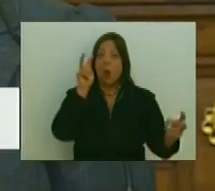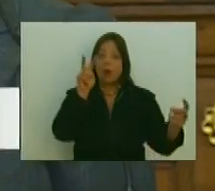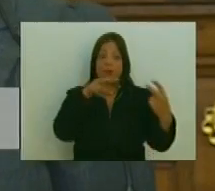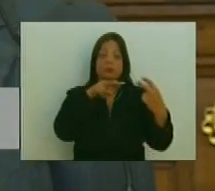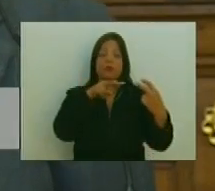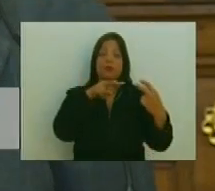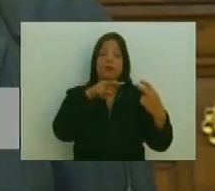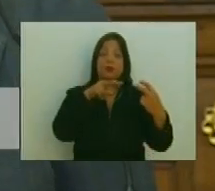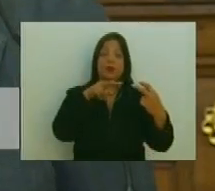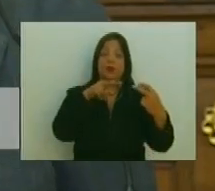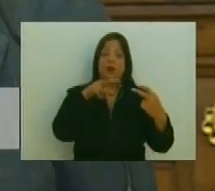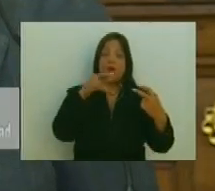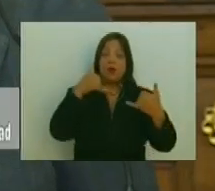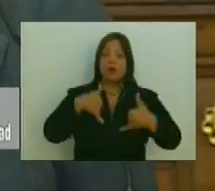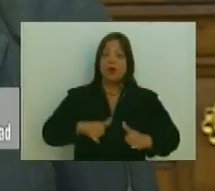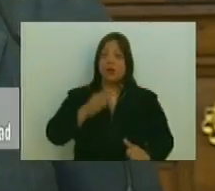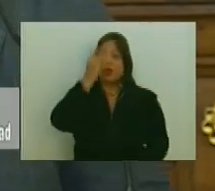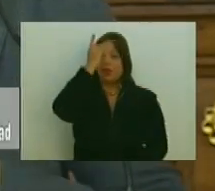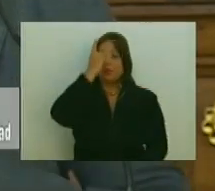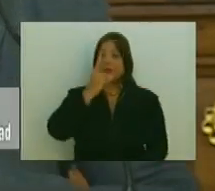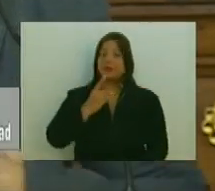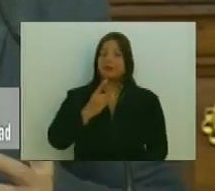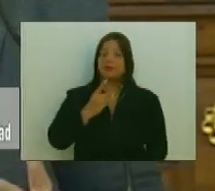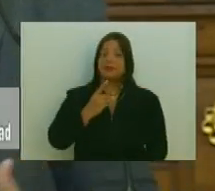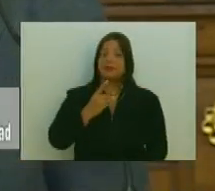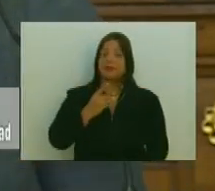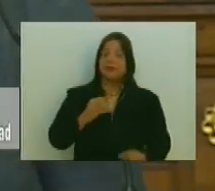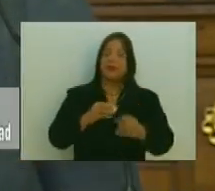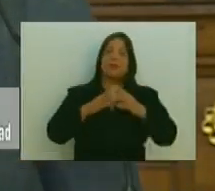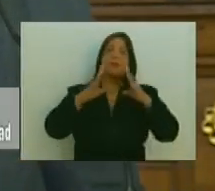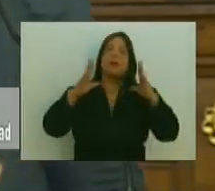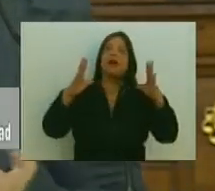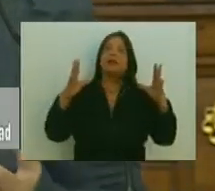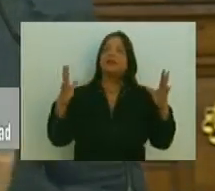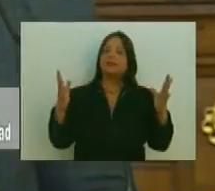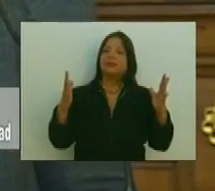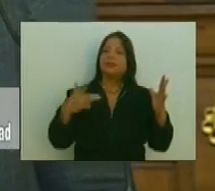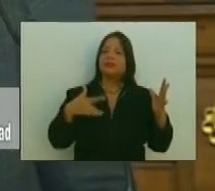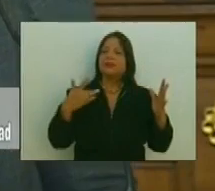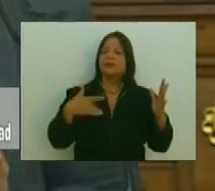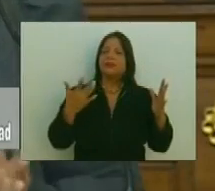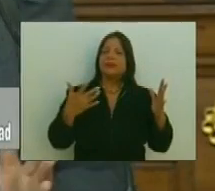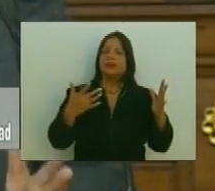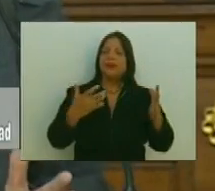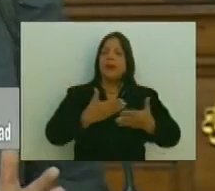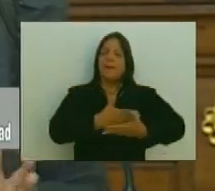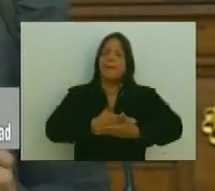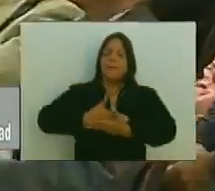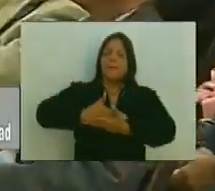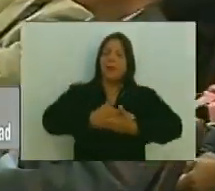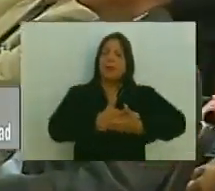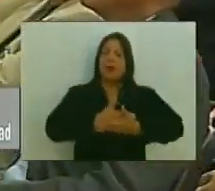cargo un hijo con discapacidad. Sería lo máximo para nosotros, aquel bebé que usa una silla de ruedas, que dé